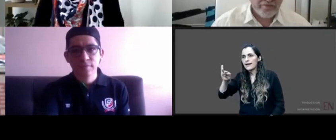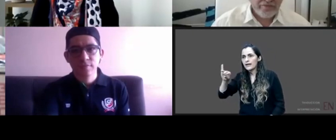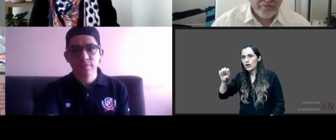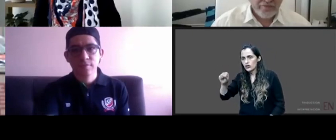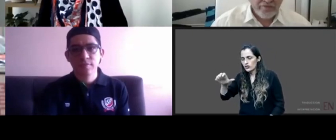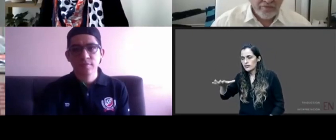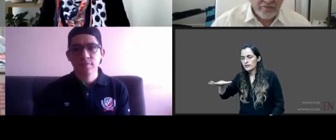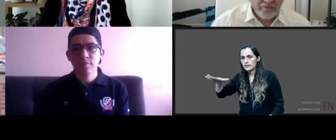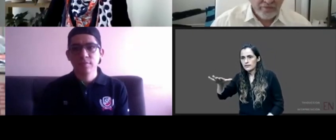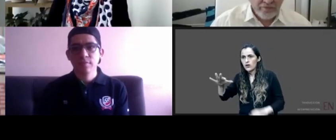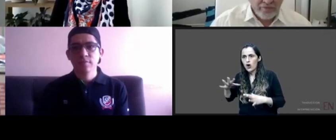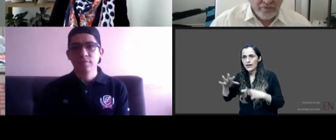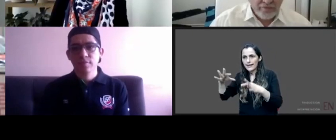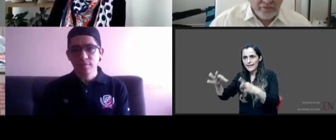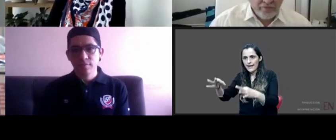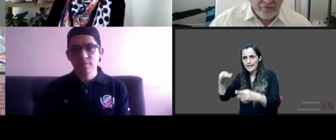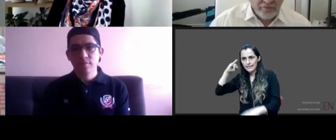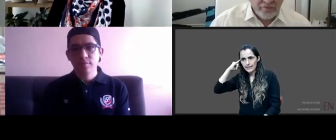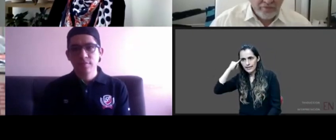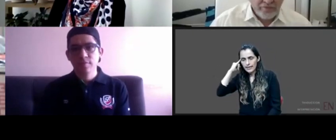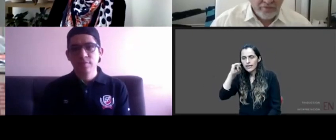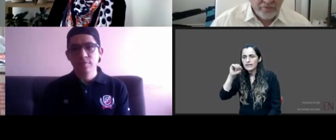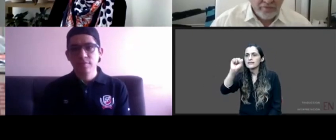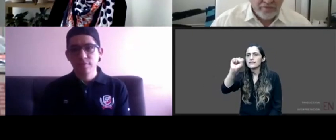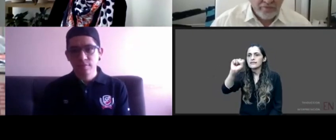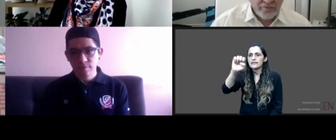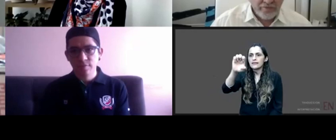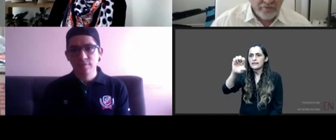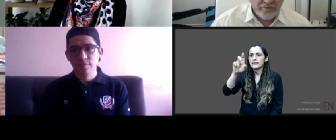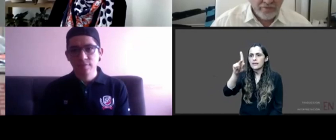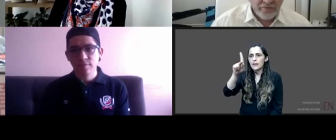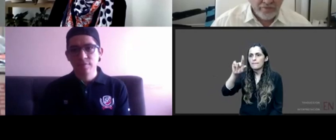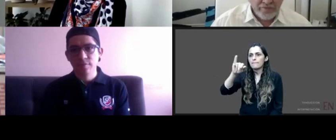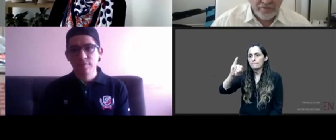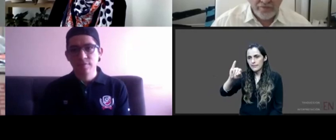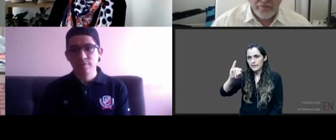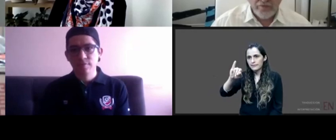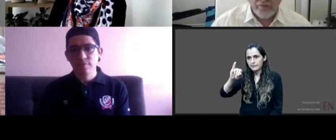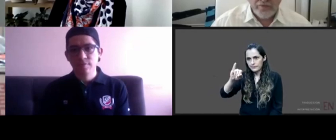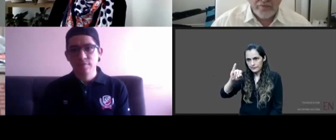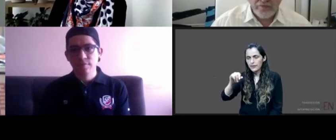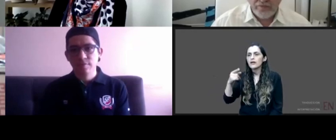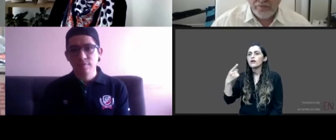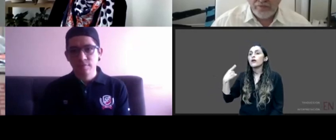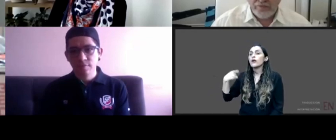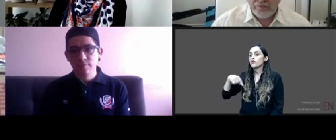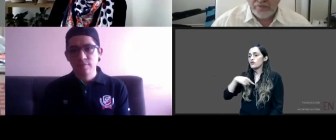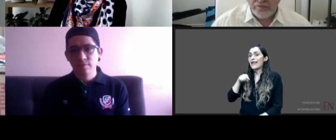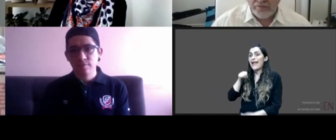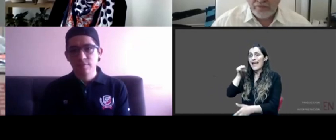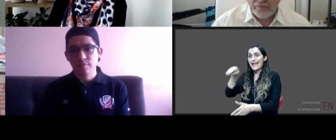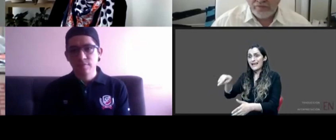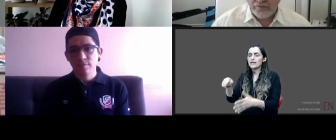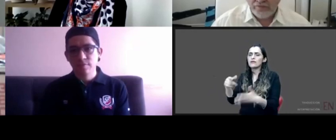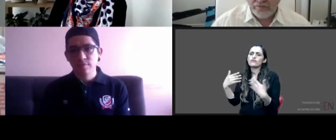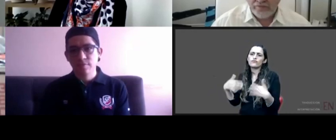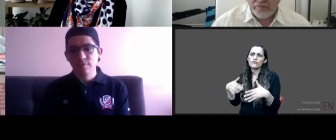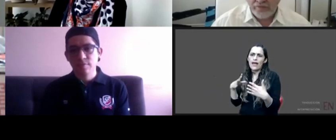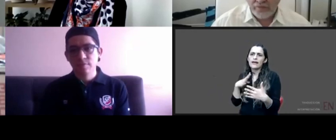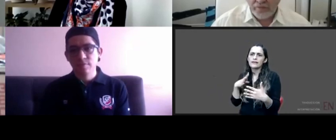Indígenas Residentes, que es CEPI. Ahí estamos todos los traductores y pueden